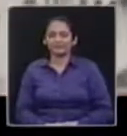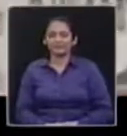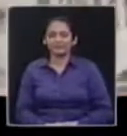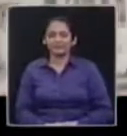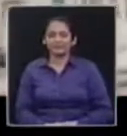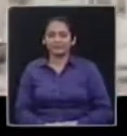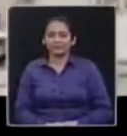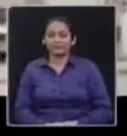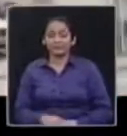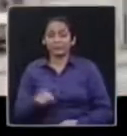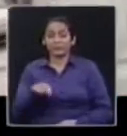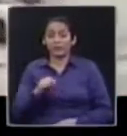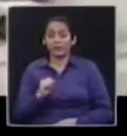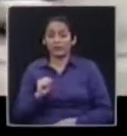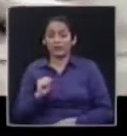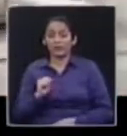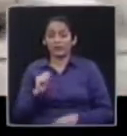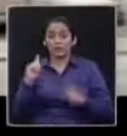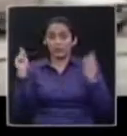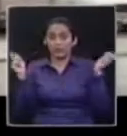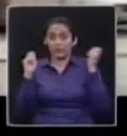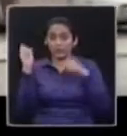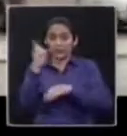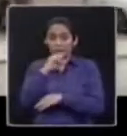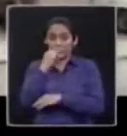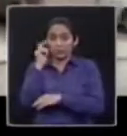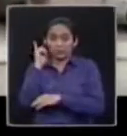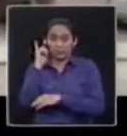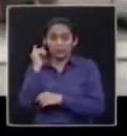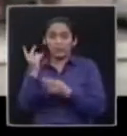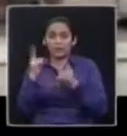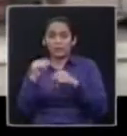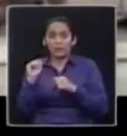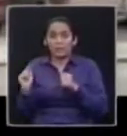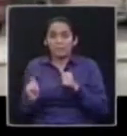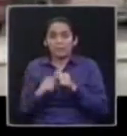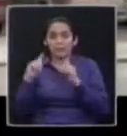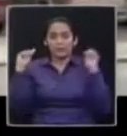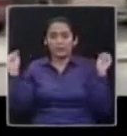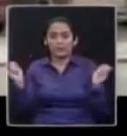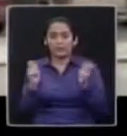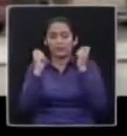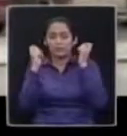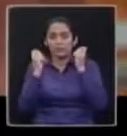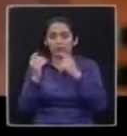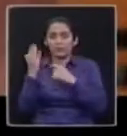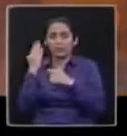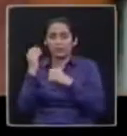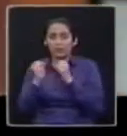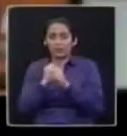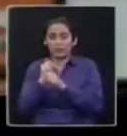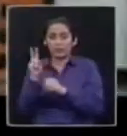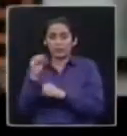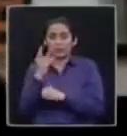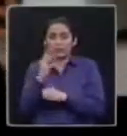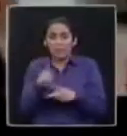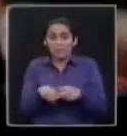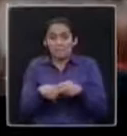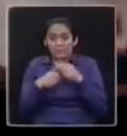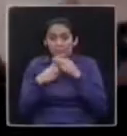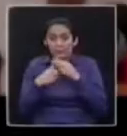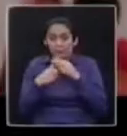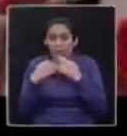primer aniversario de la fundación, la cual abrió sus puertas el 31 de mayo del 2016. En su primer año de funcionamiento,